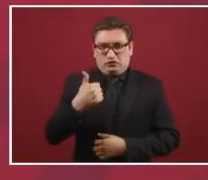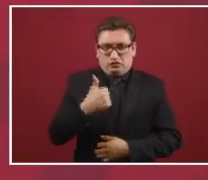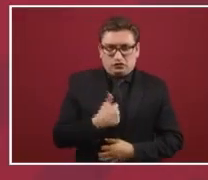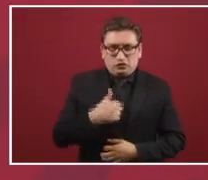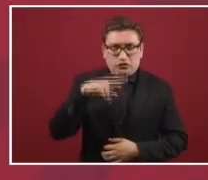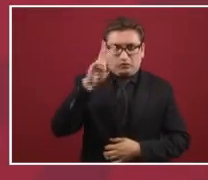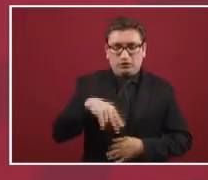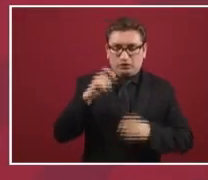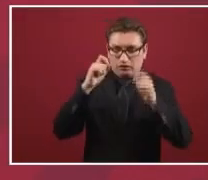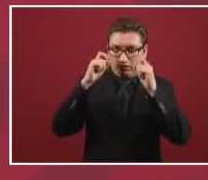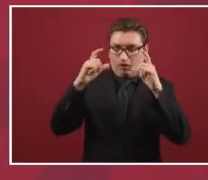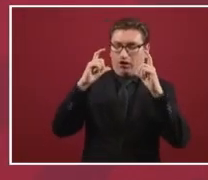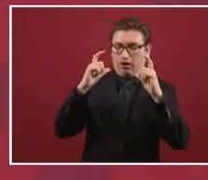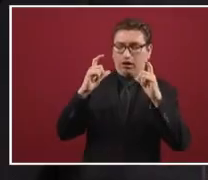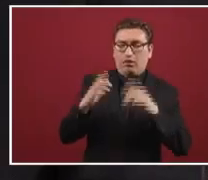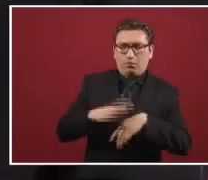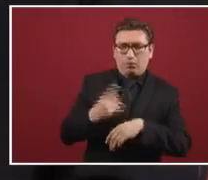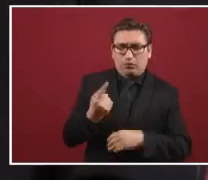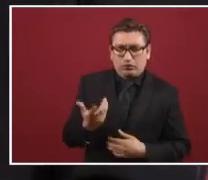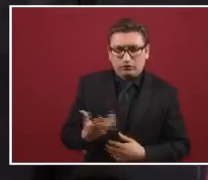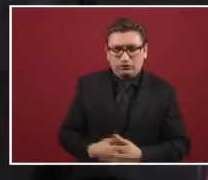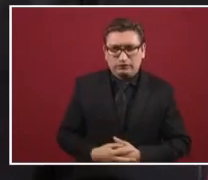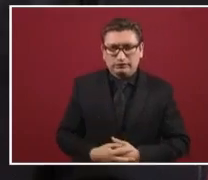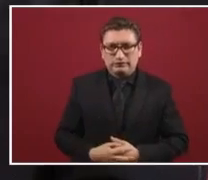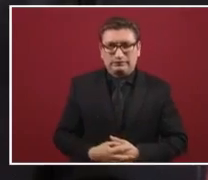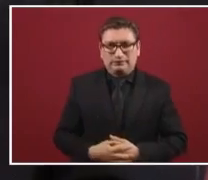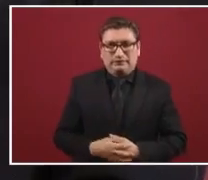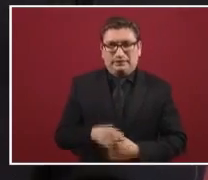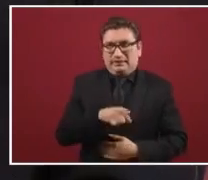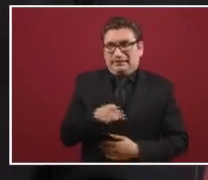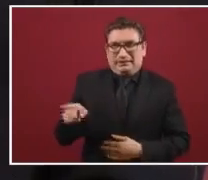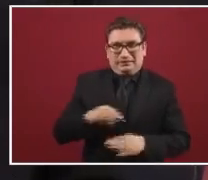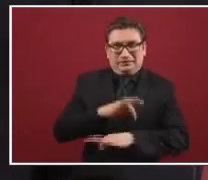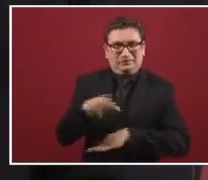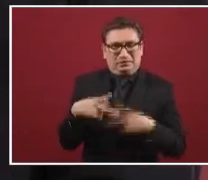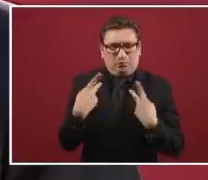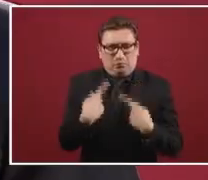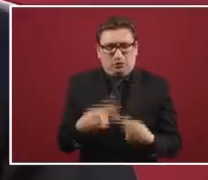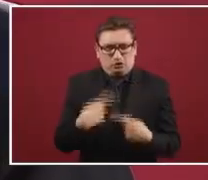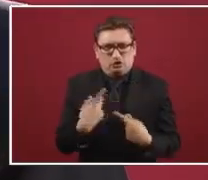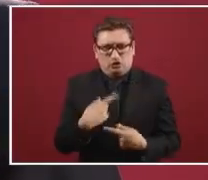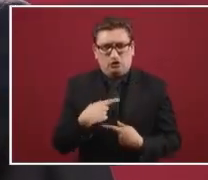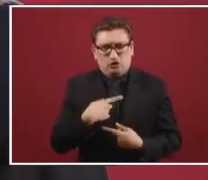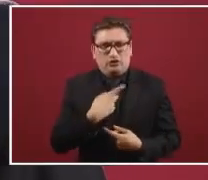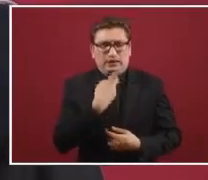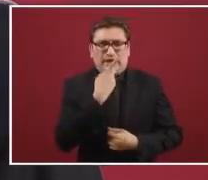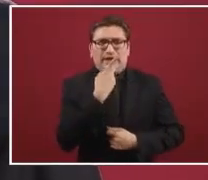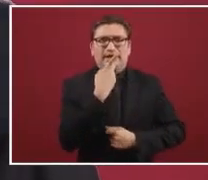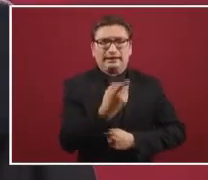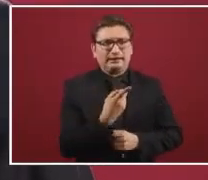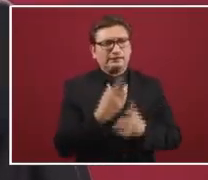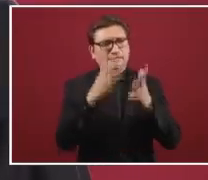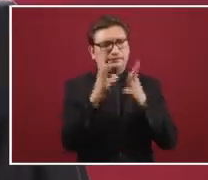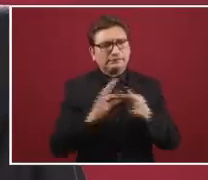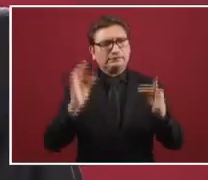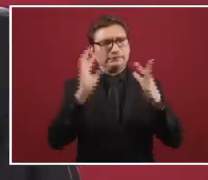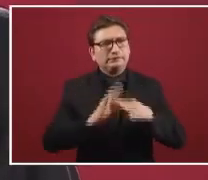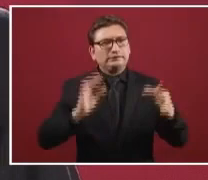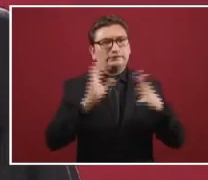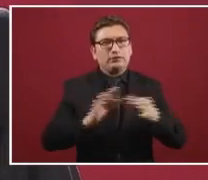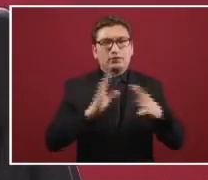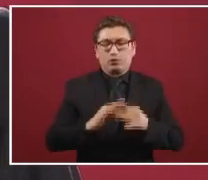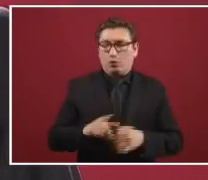con los ojos cuadrados con el grado de argumentación de la